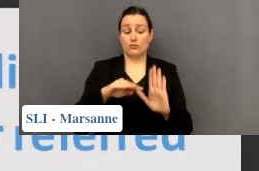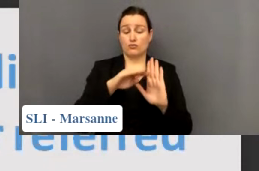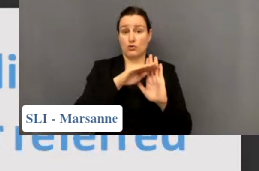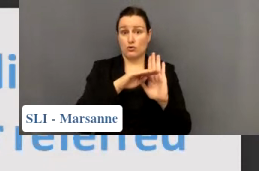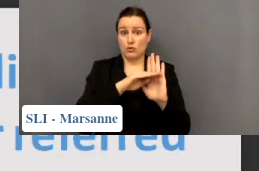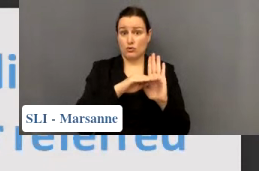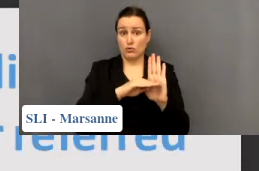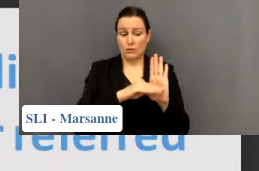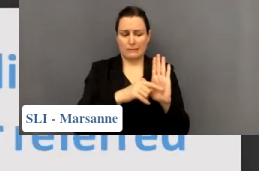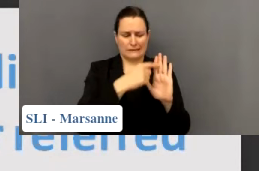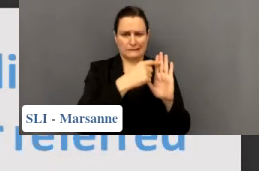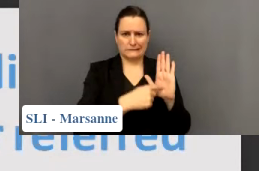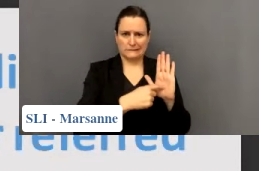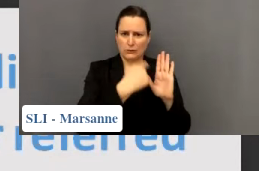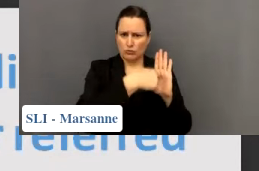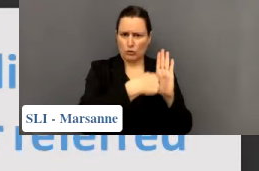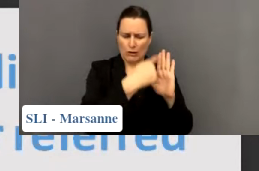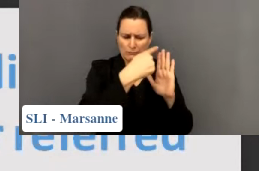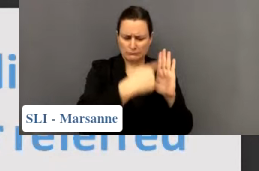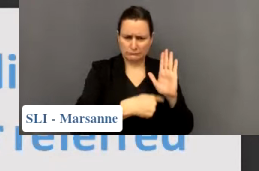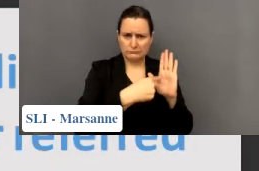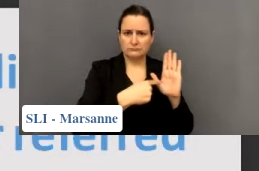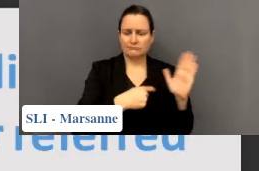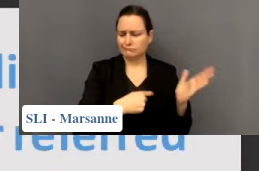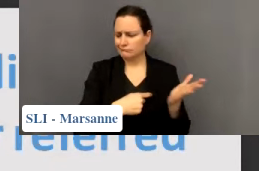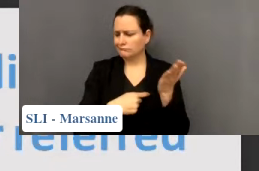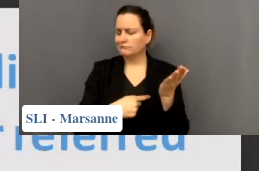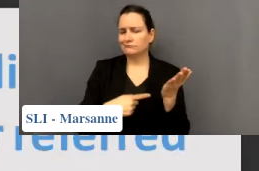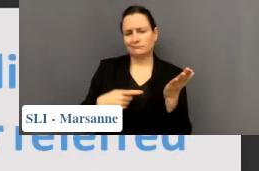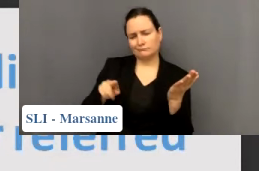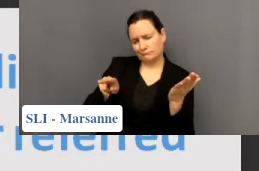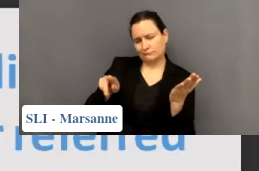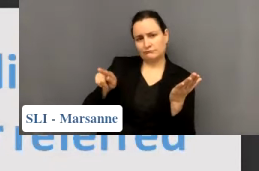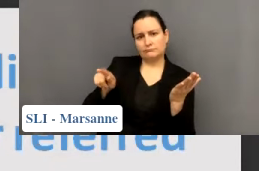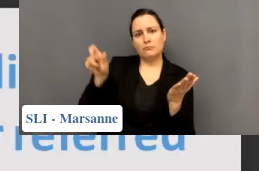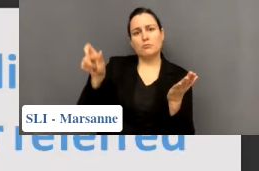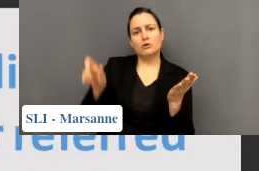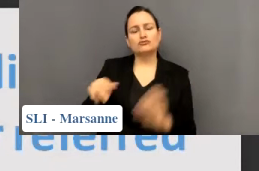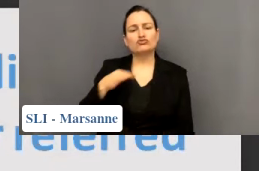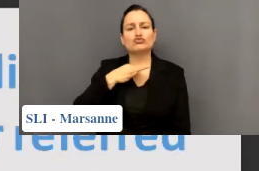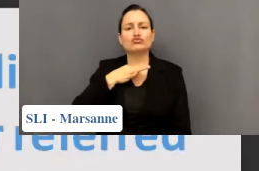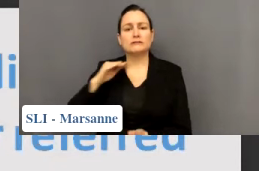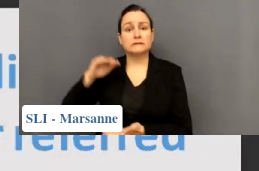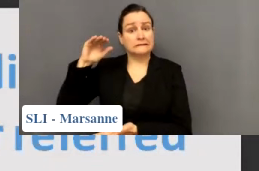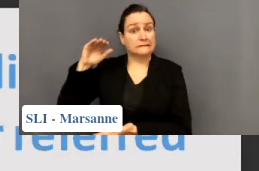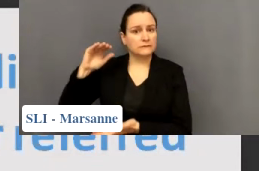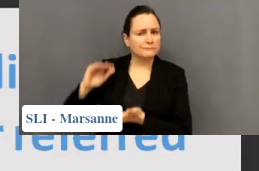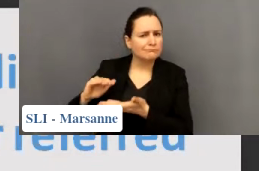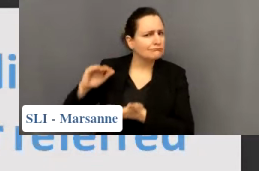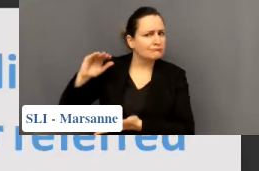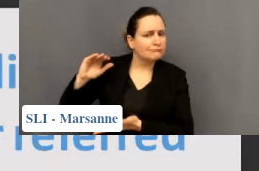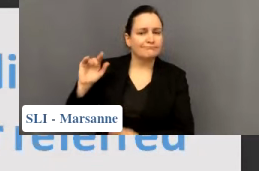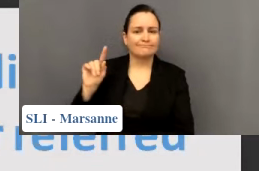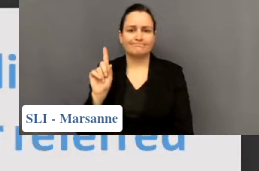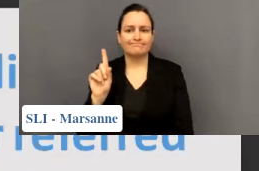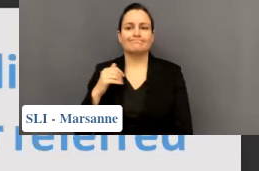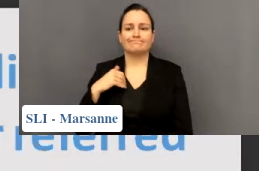registran los tipos y modalidades de violencia que nuestra legislación determina. Predomina en